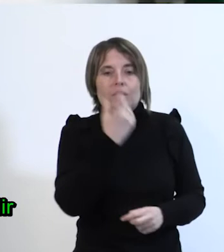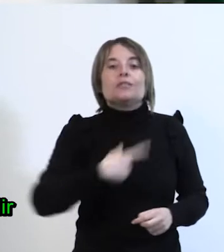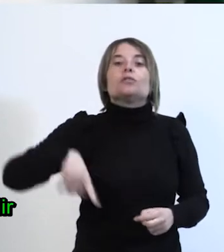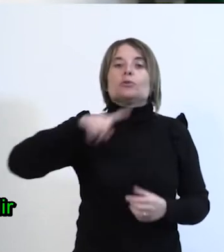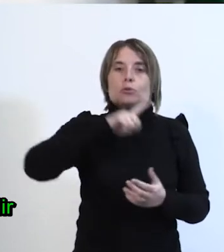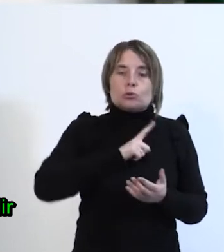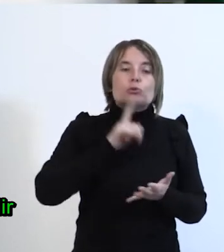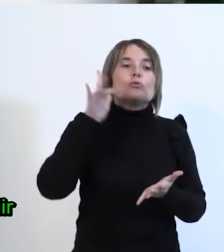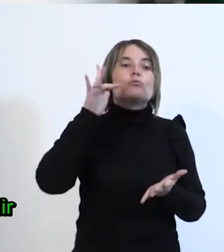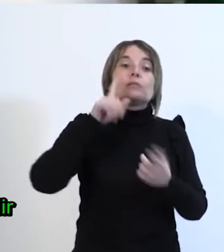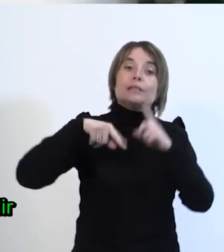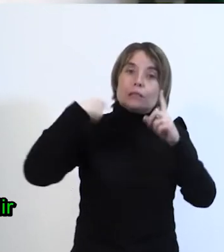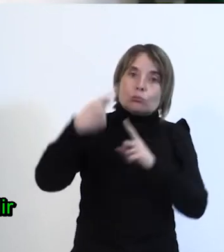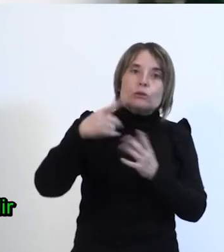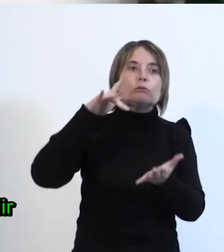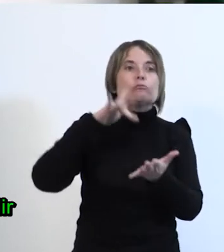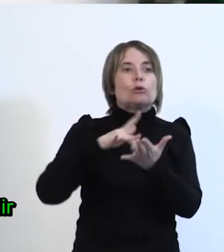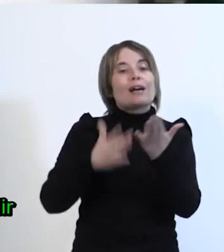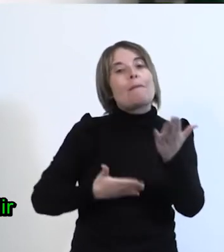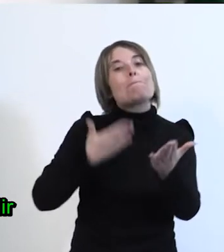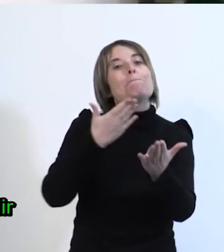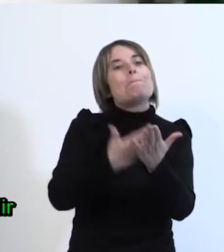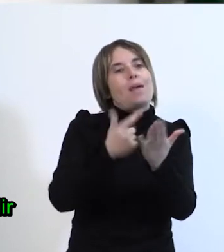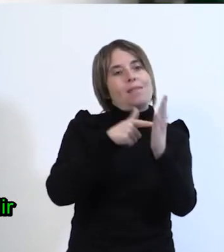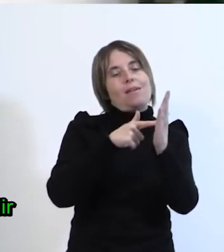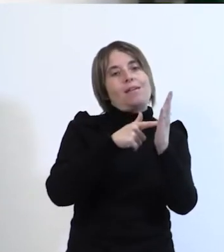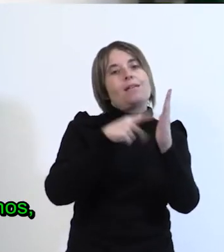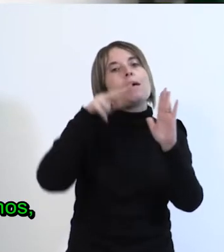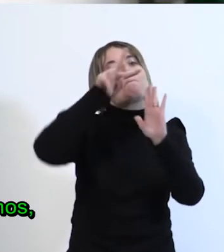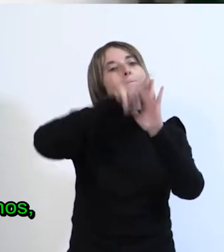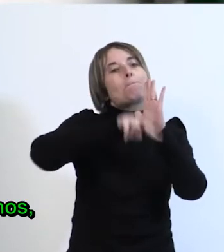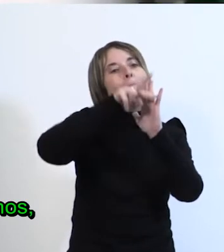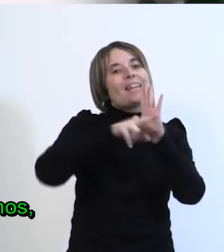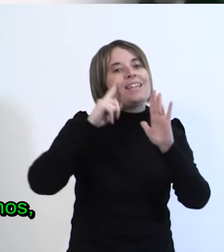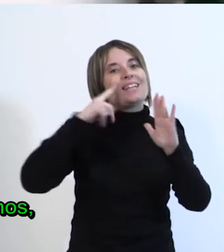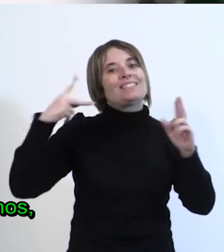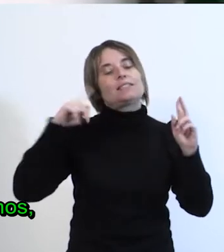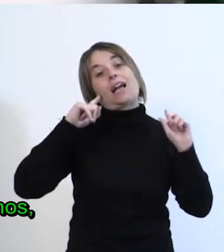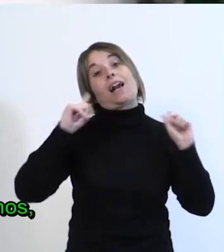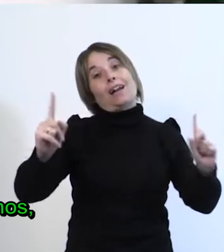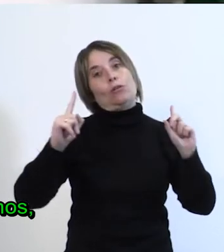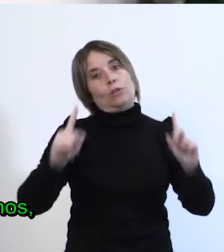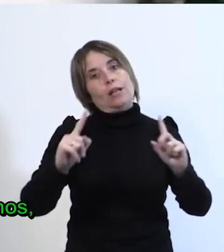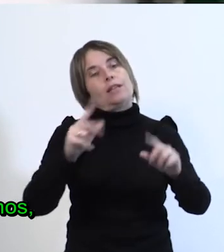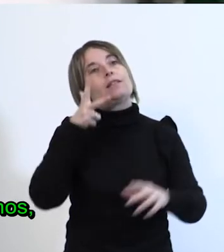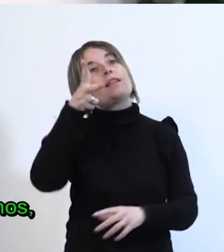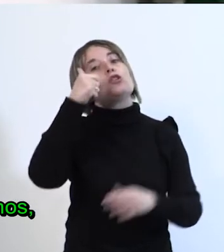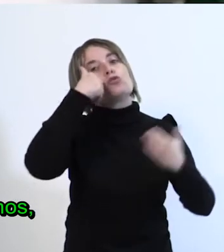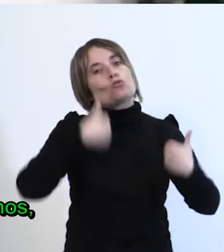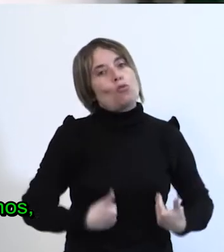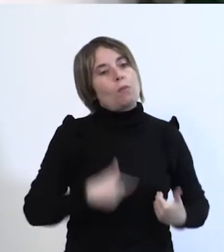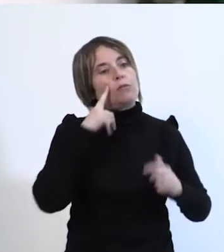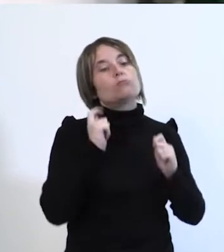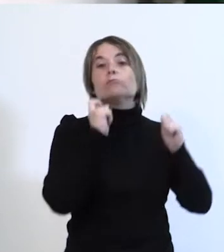luego nosotras tuvimos que pedir medidas cautelares a la Comisión de Derechos Humanos, Comisión